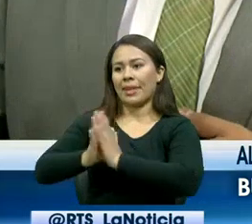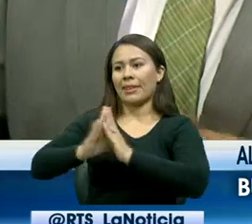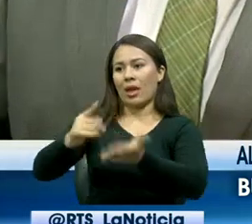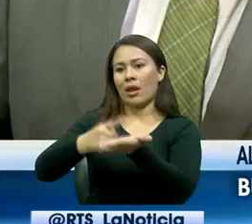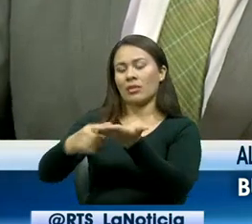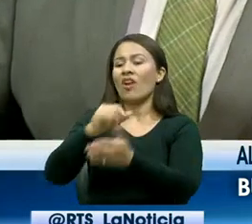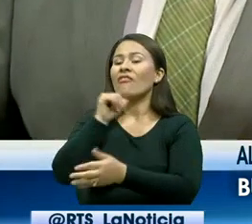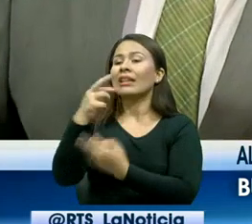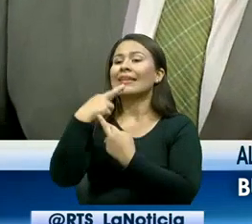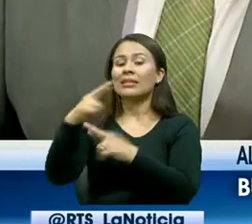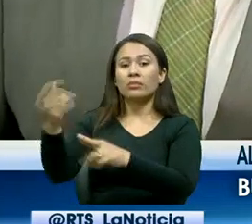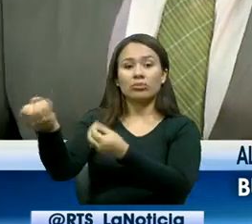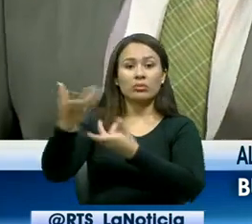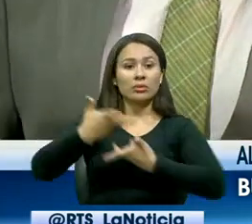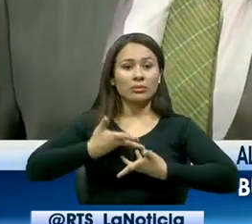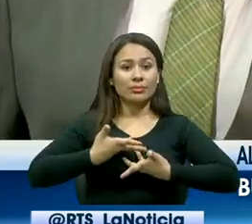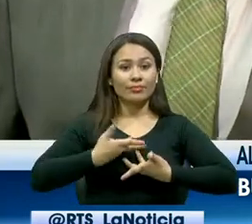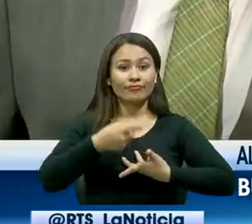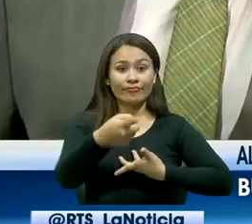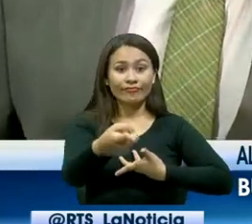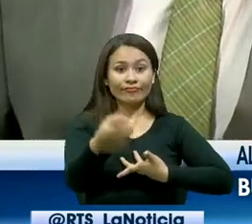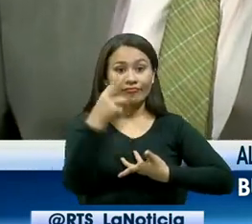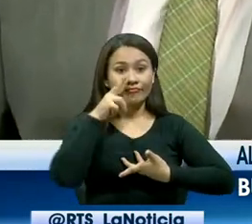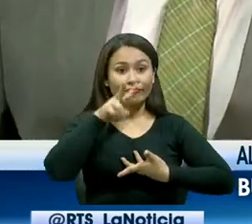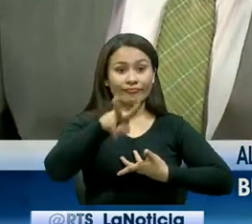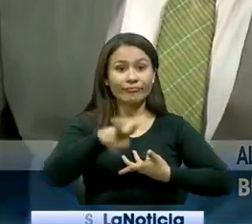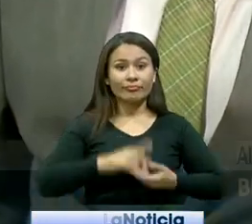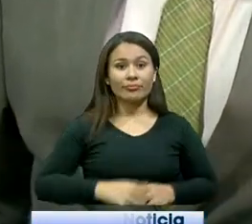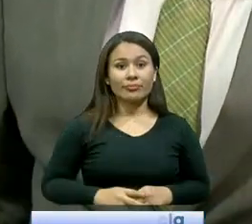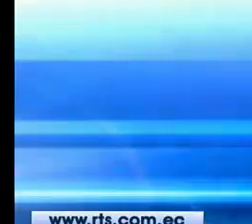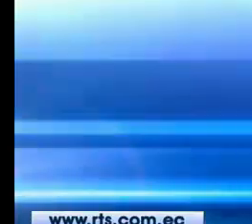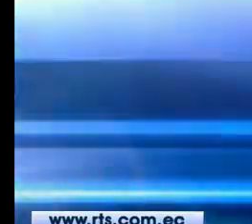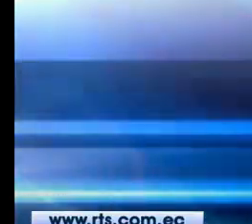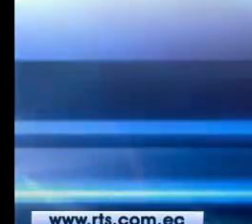han tenido respuesta. Informó Javier Gallo.